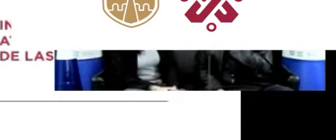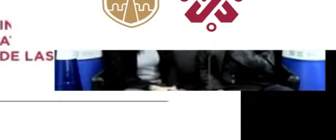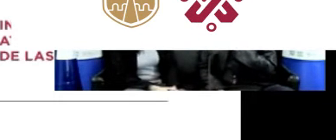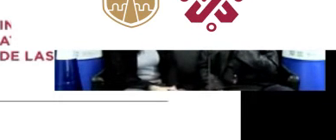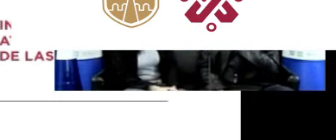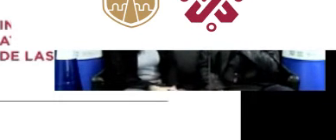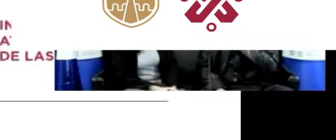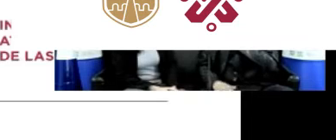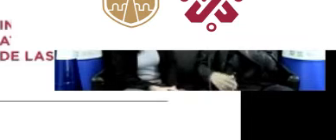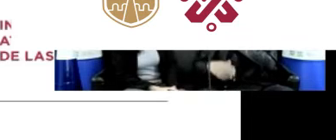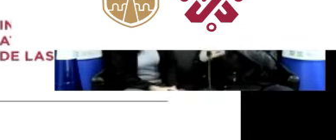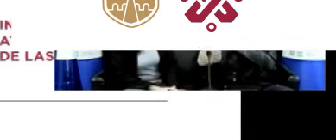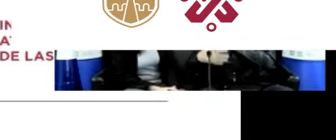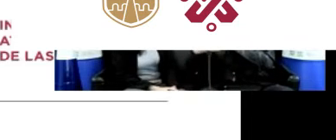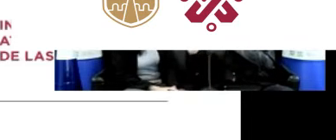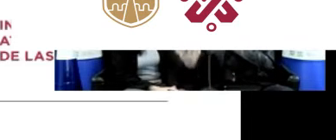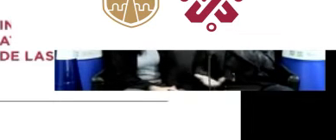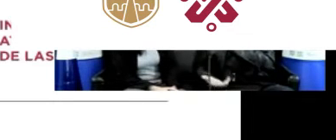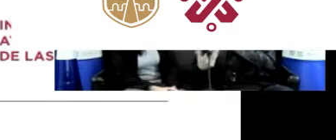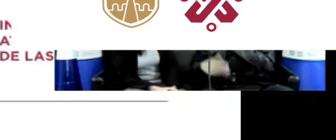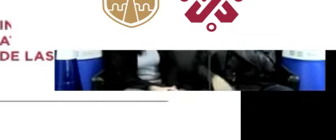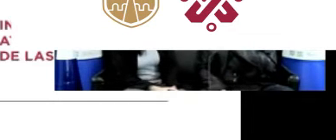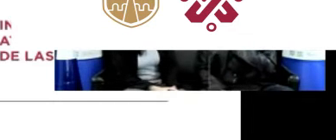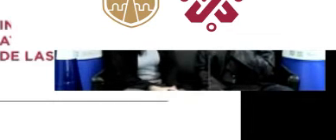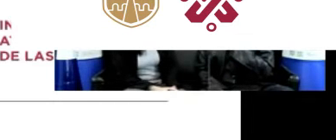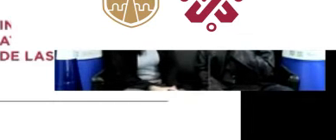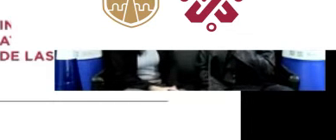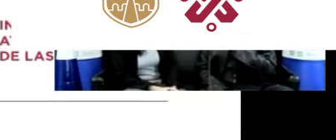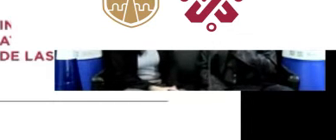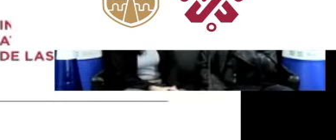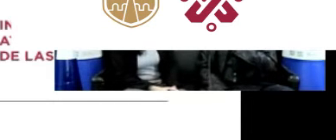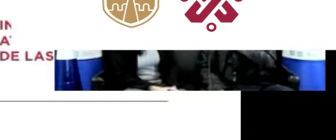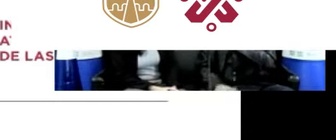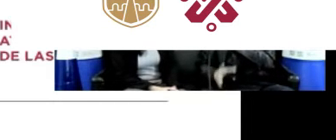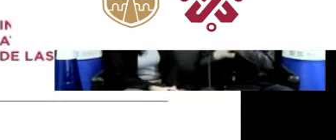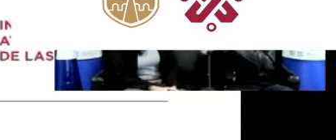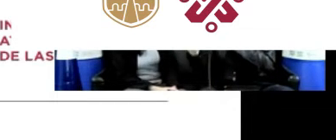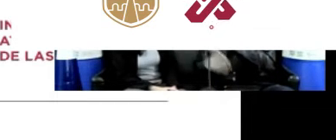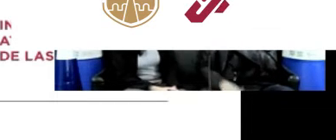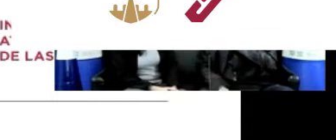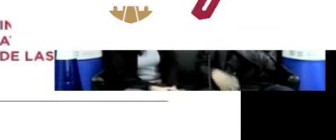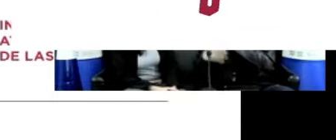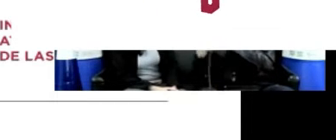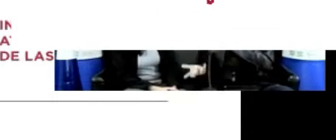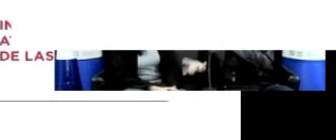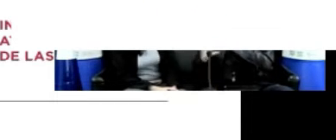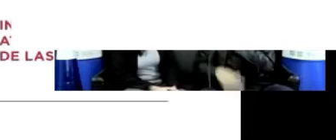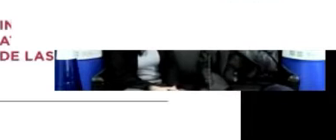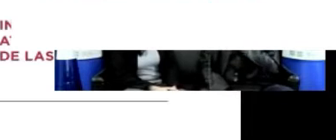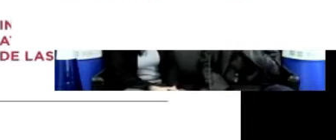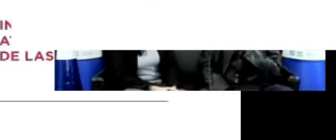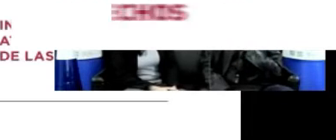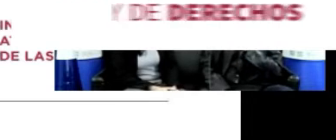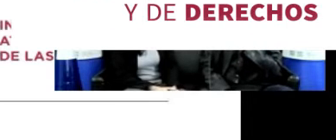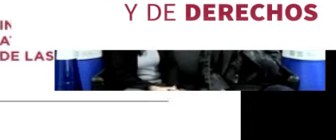culturas, culturas de Europa, orientales, Latinoamérica, procurando hacer una validación y